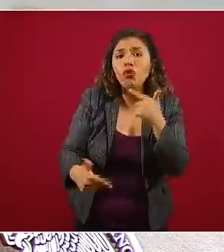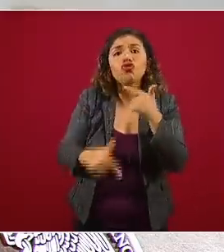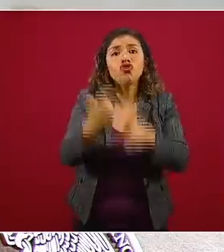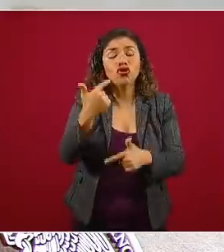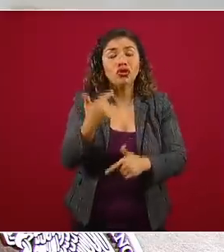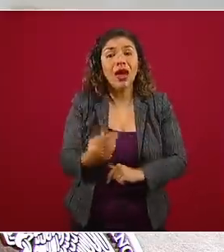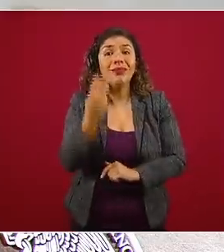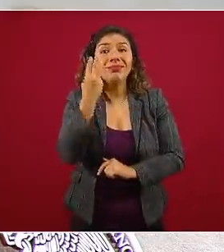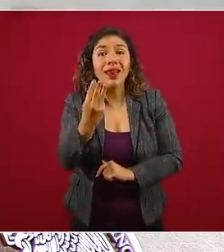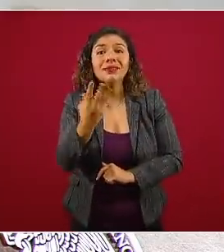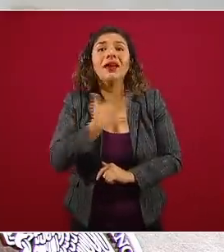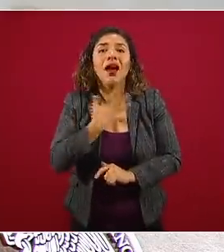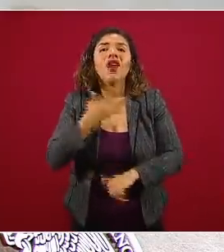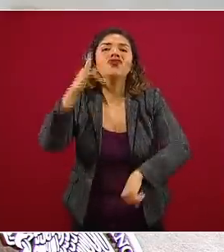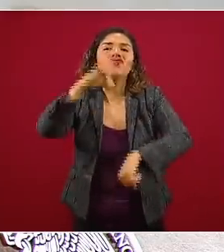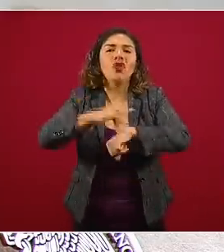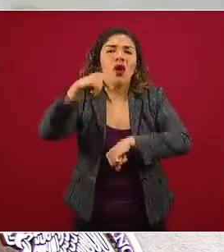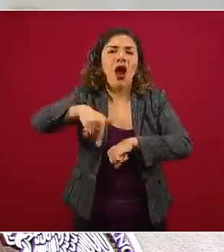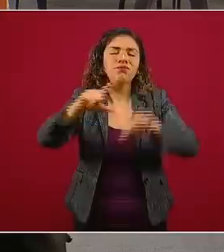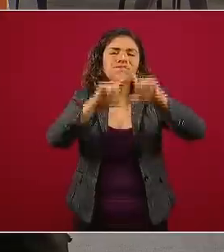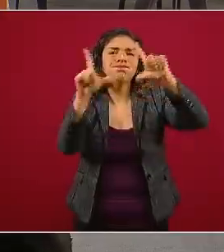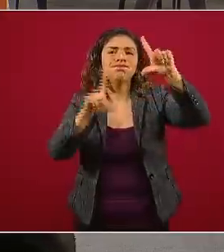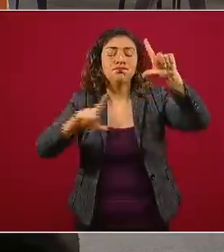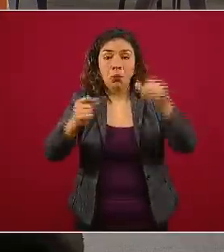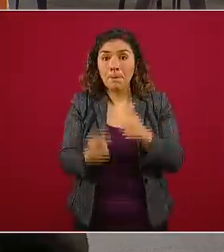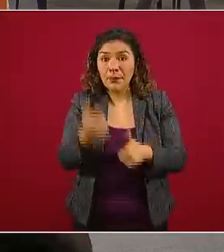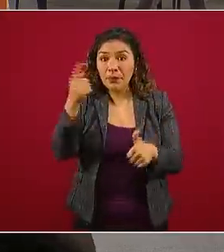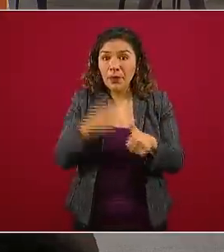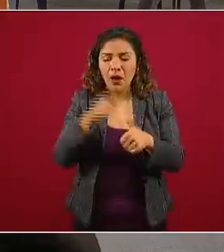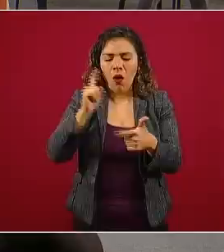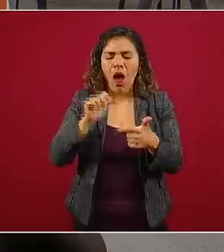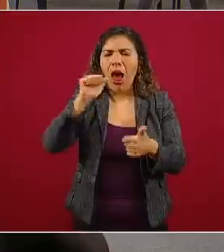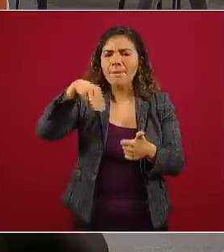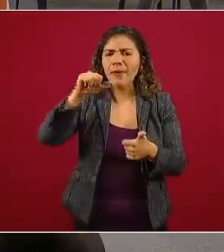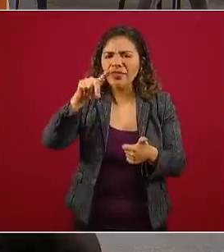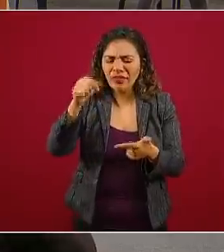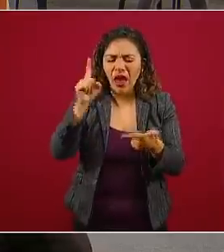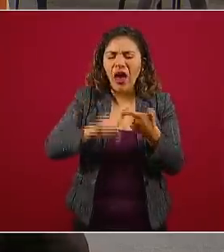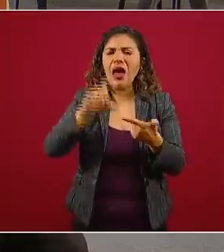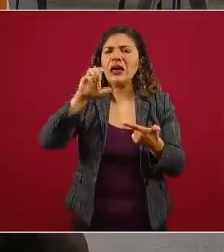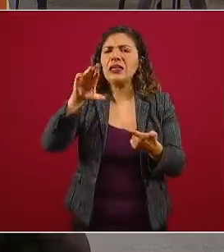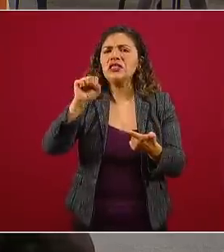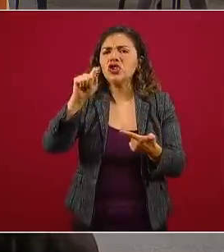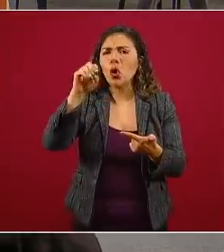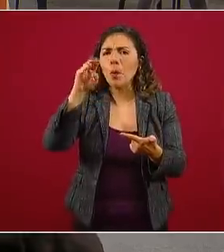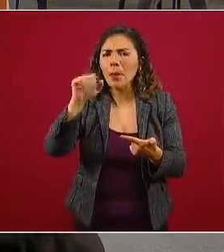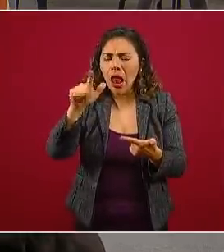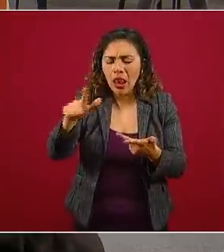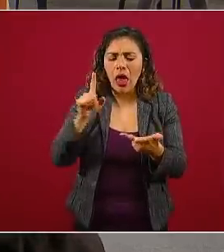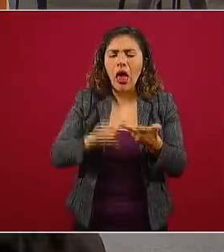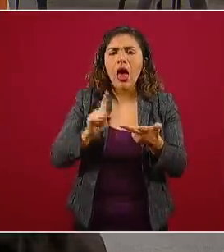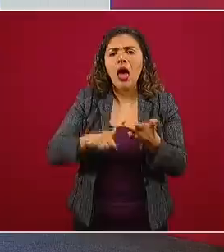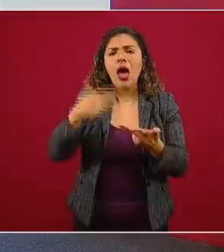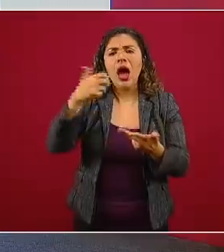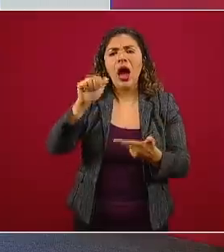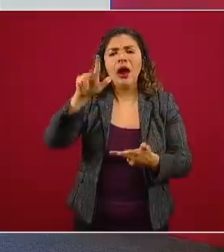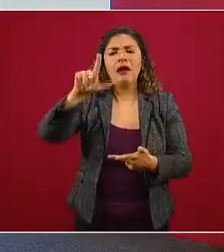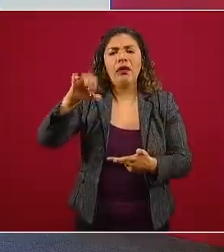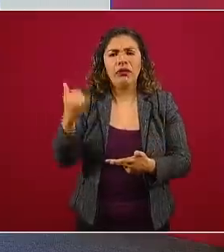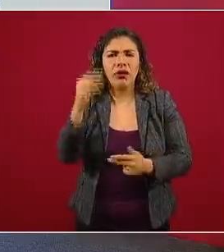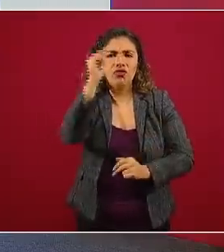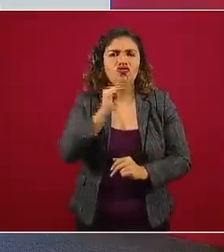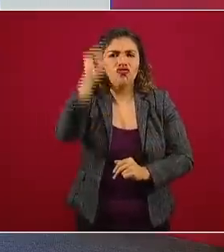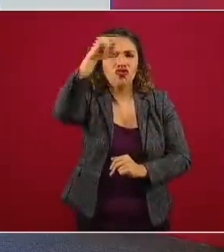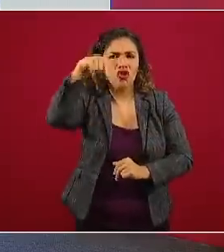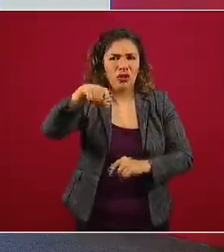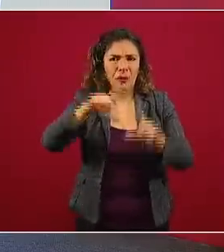el territorio nacional primero amanda después cristóbal y en este caso hannah en el norte